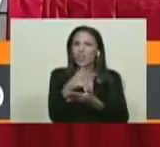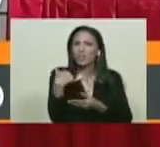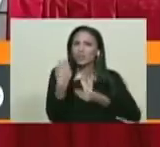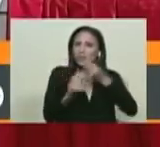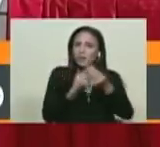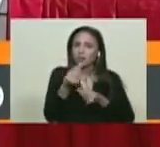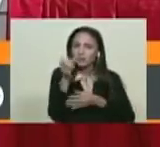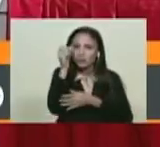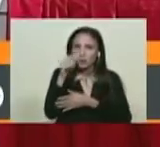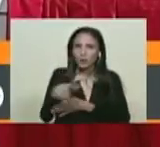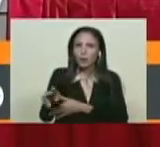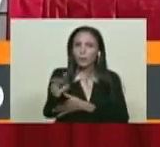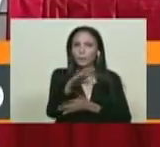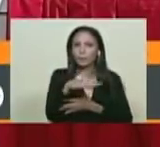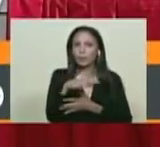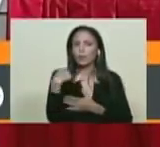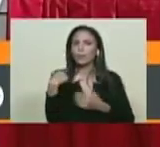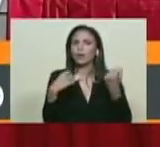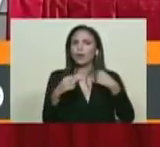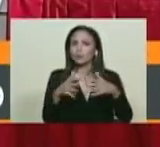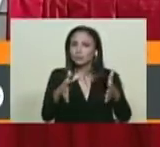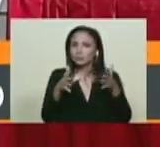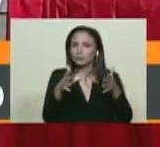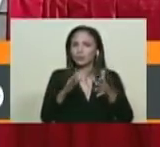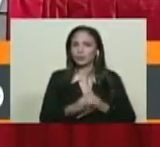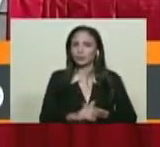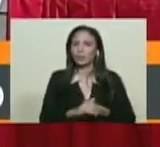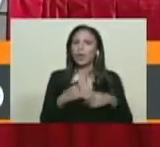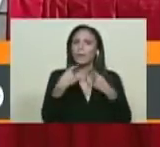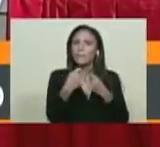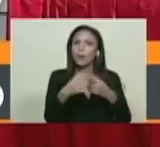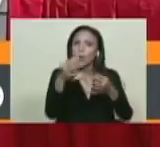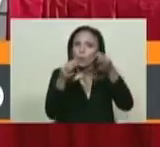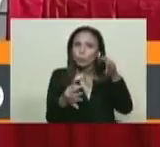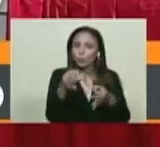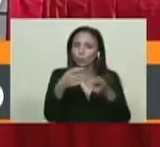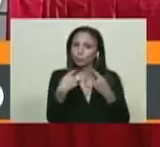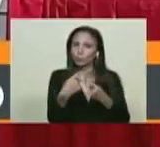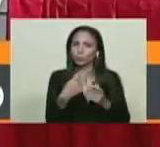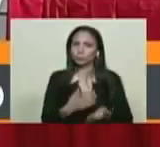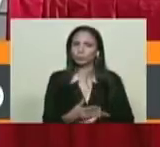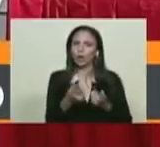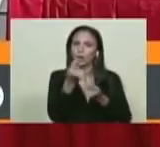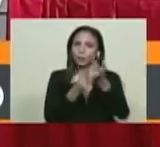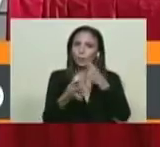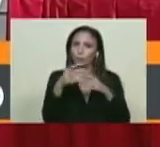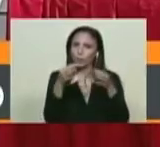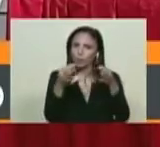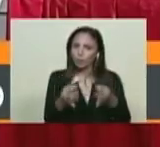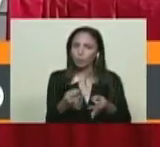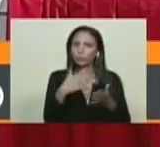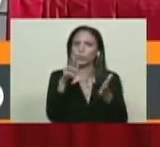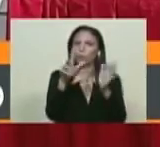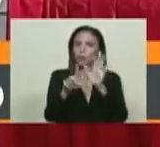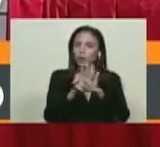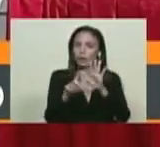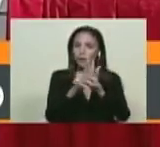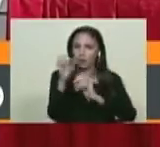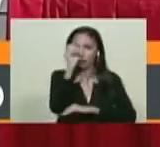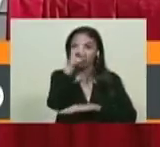pueblo para ganar esta batalla de los precios justos y de la estabilidad económica con la ley que ha aprobado la Asamblea